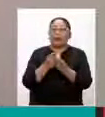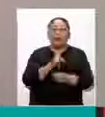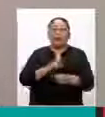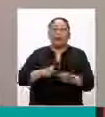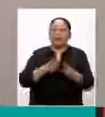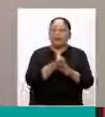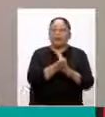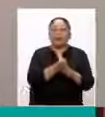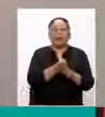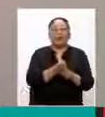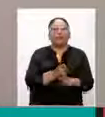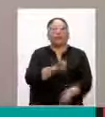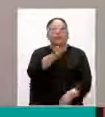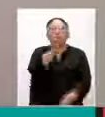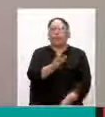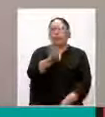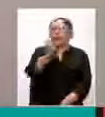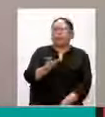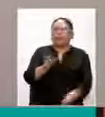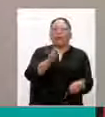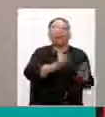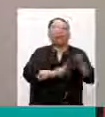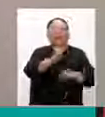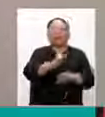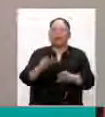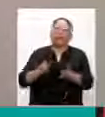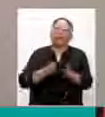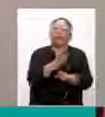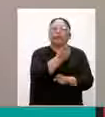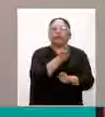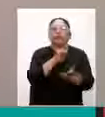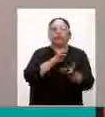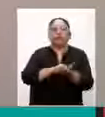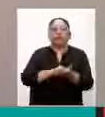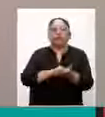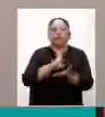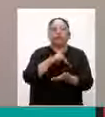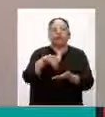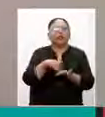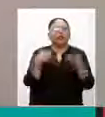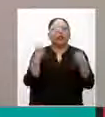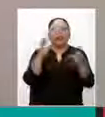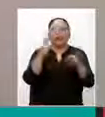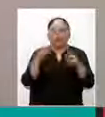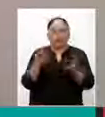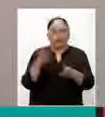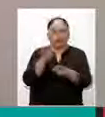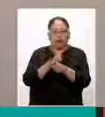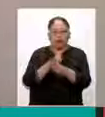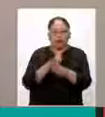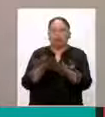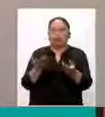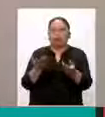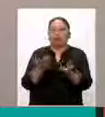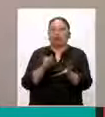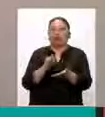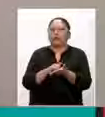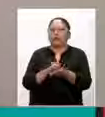y la afectada es la población que acude diariamente a los centros de salud. Convocarlos a deponer una acción que